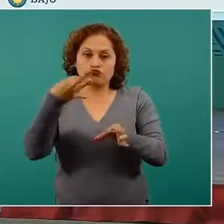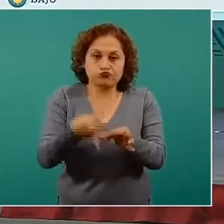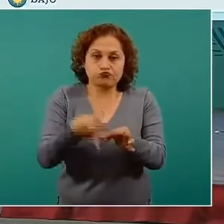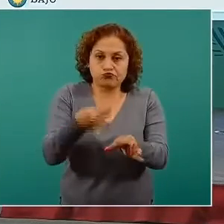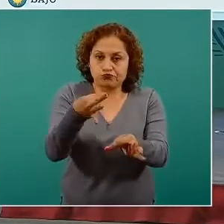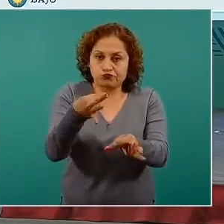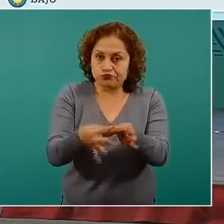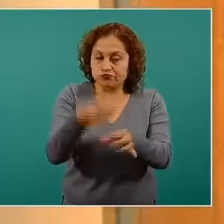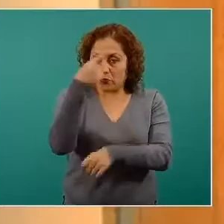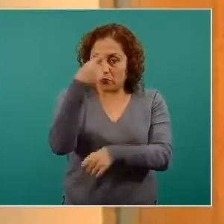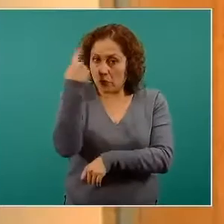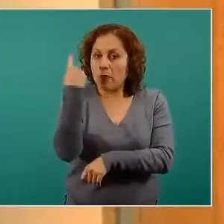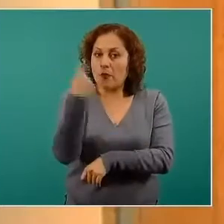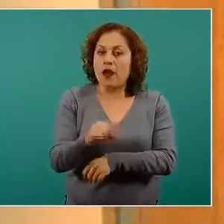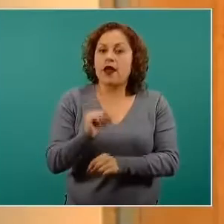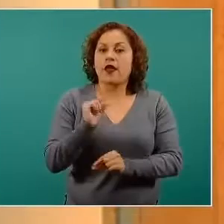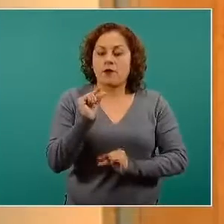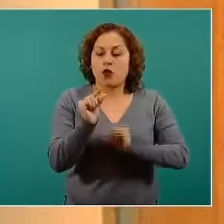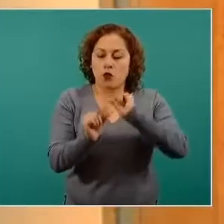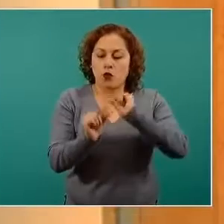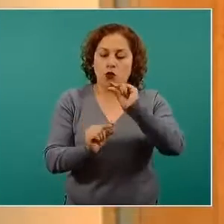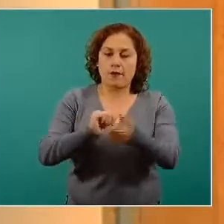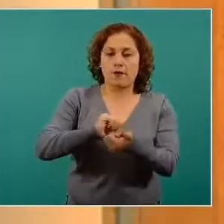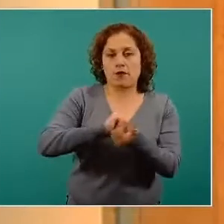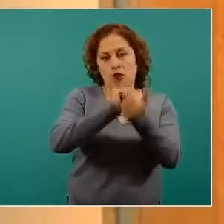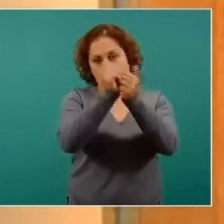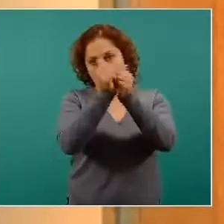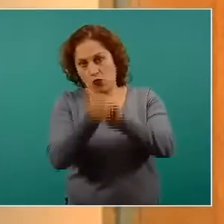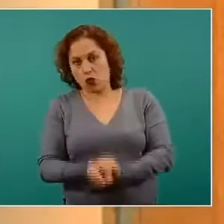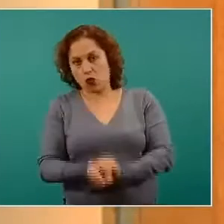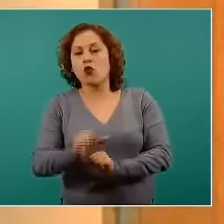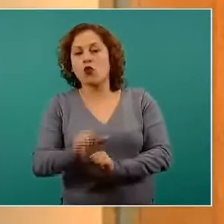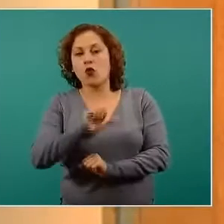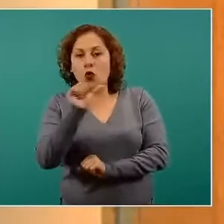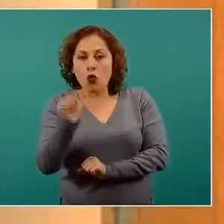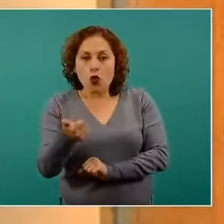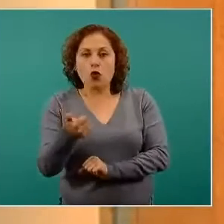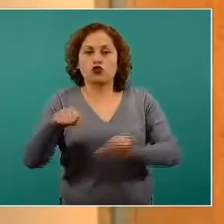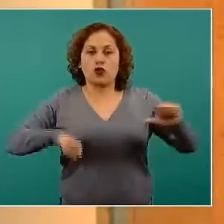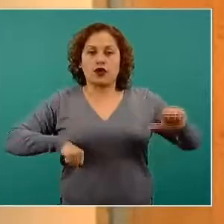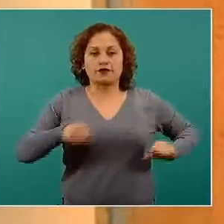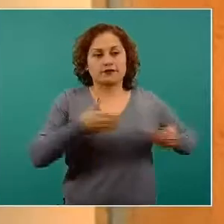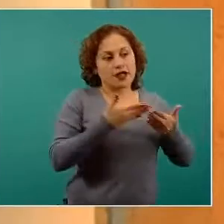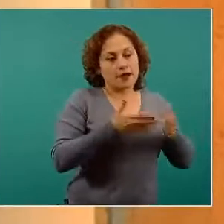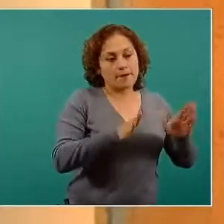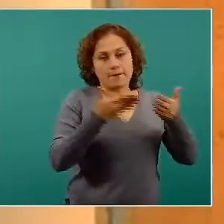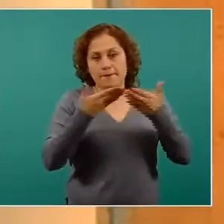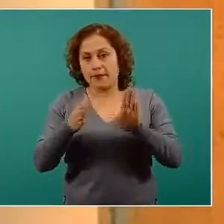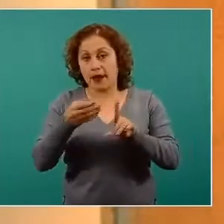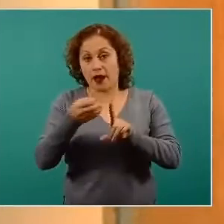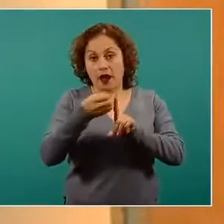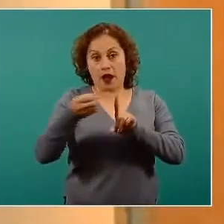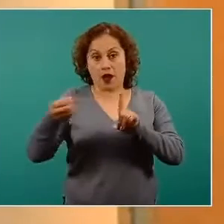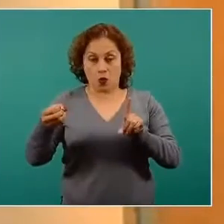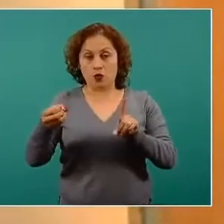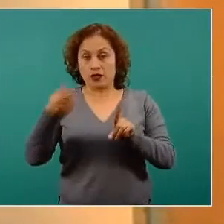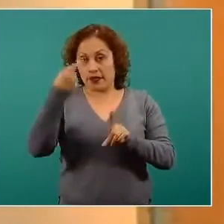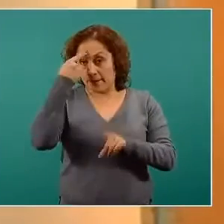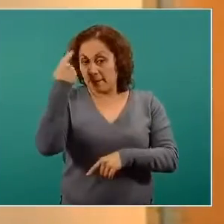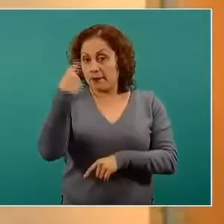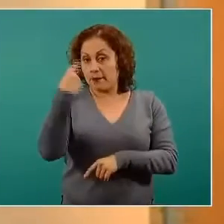poder ir caminando y avanzando a una reapertura económica ordenada y que no nos represente